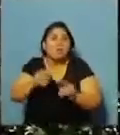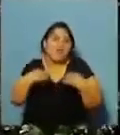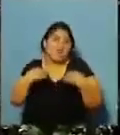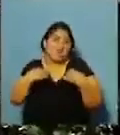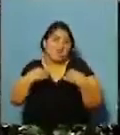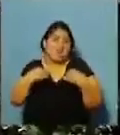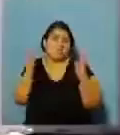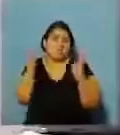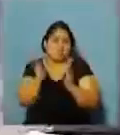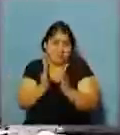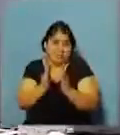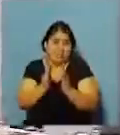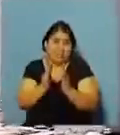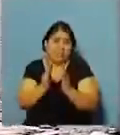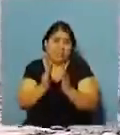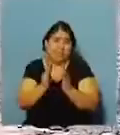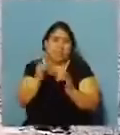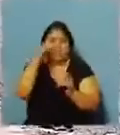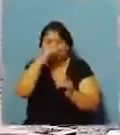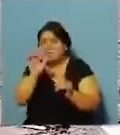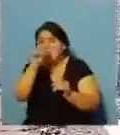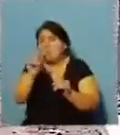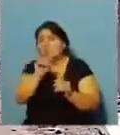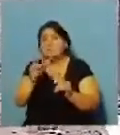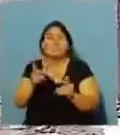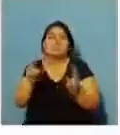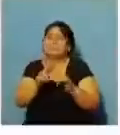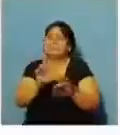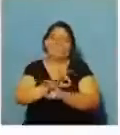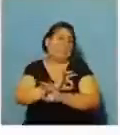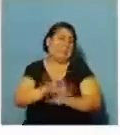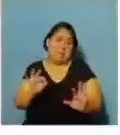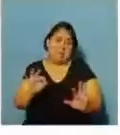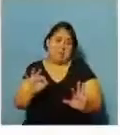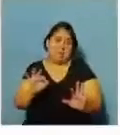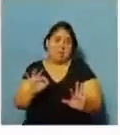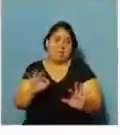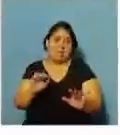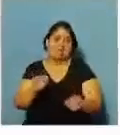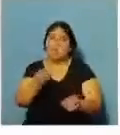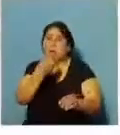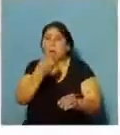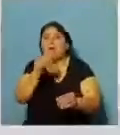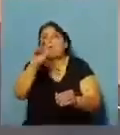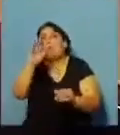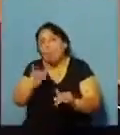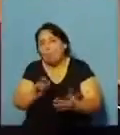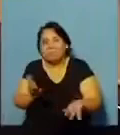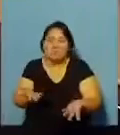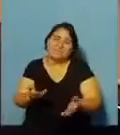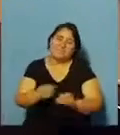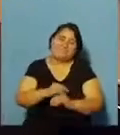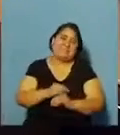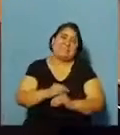un poco más chica. Hoy en día un 70% no se encuentra. Capaz que tenemos que comer un poco menos. Las industrias